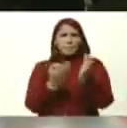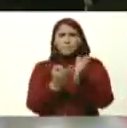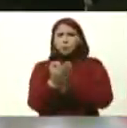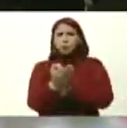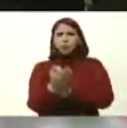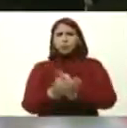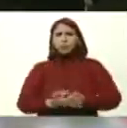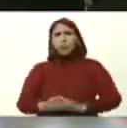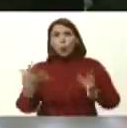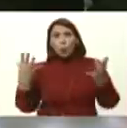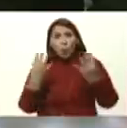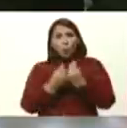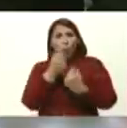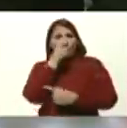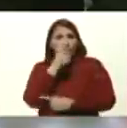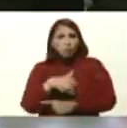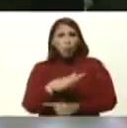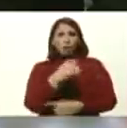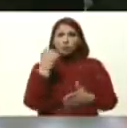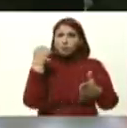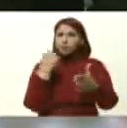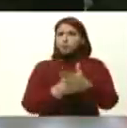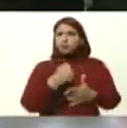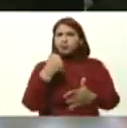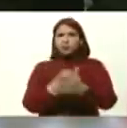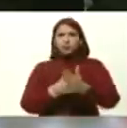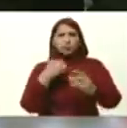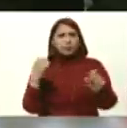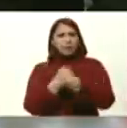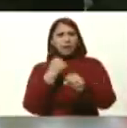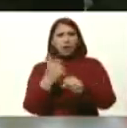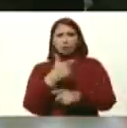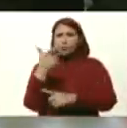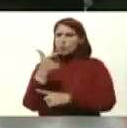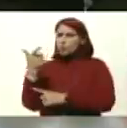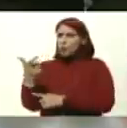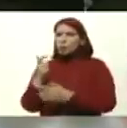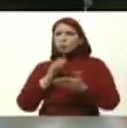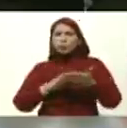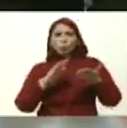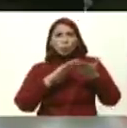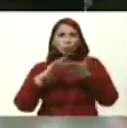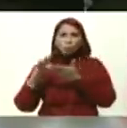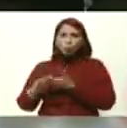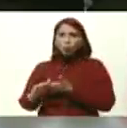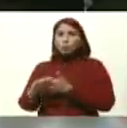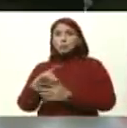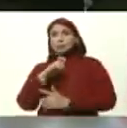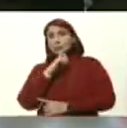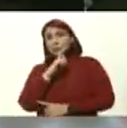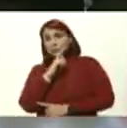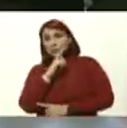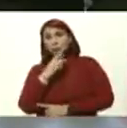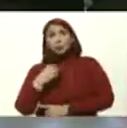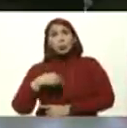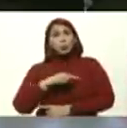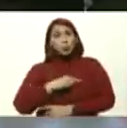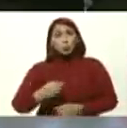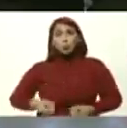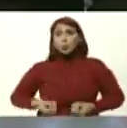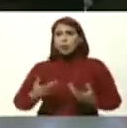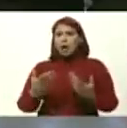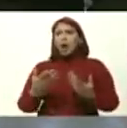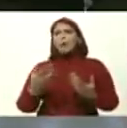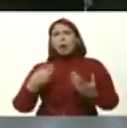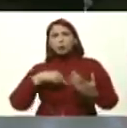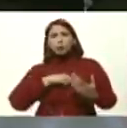con el pueblo, luchando, trabajando, buscando soluciones. Que nos las ponen difíciles, nosotros le damos la vuelta. Que